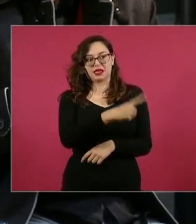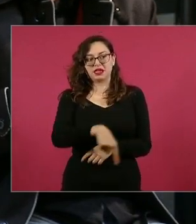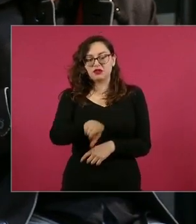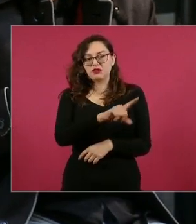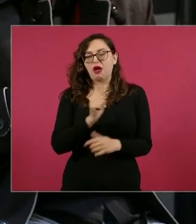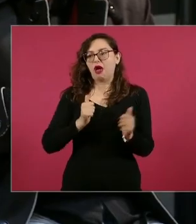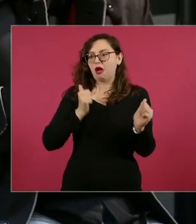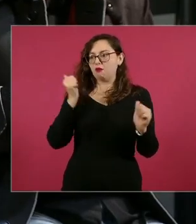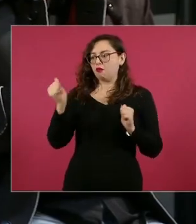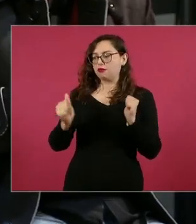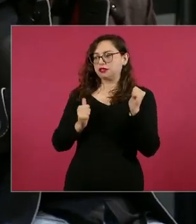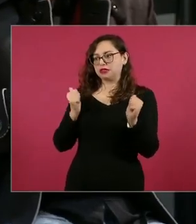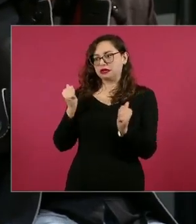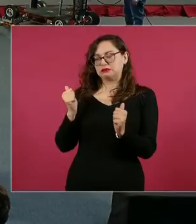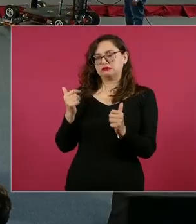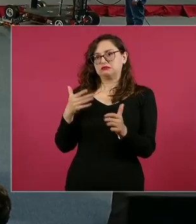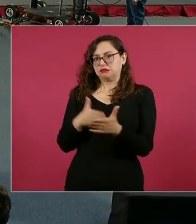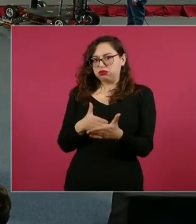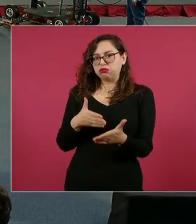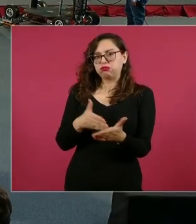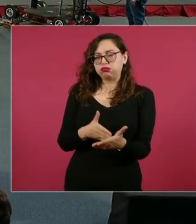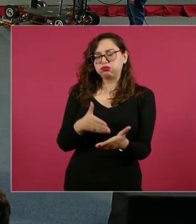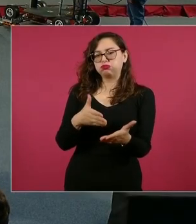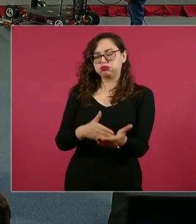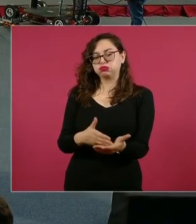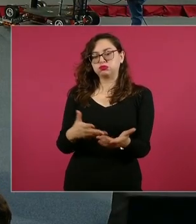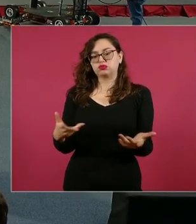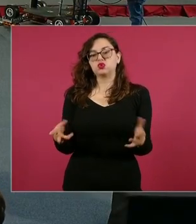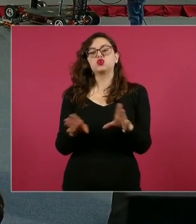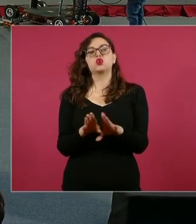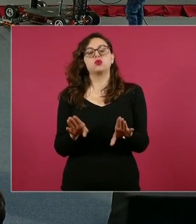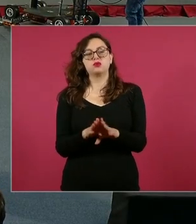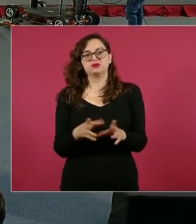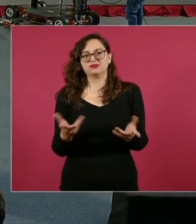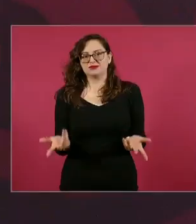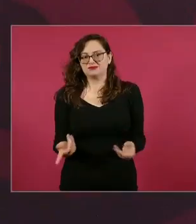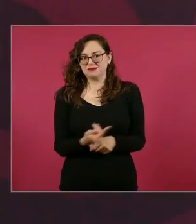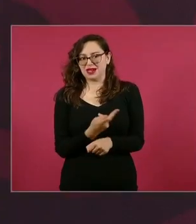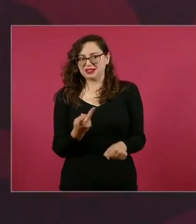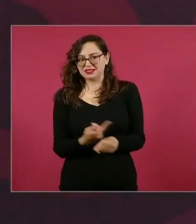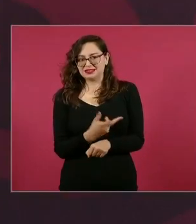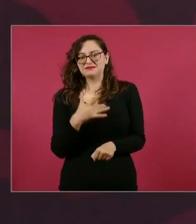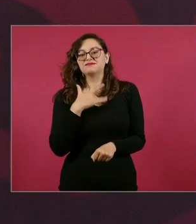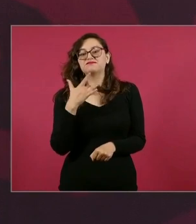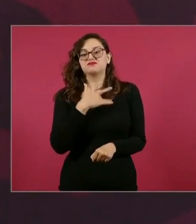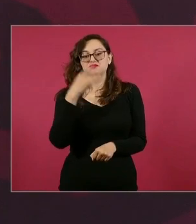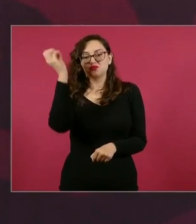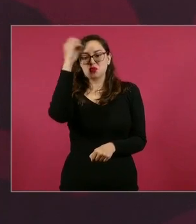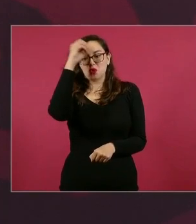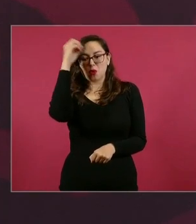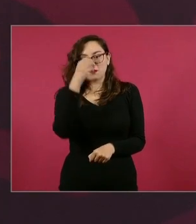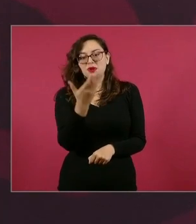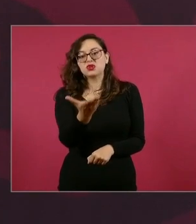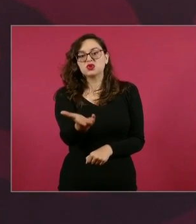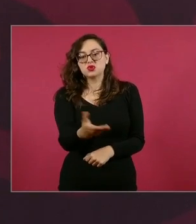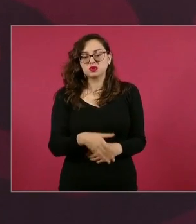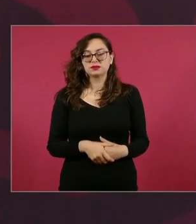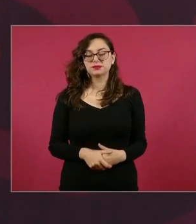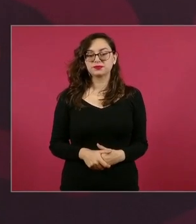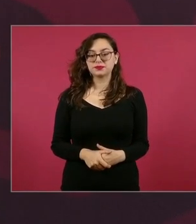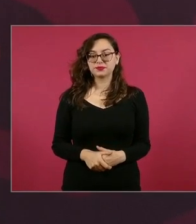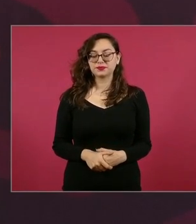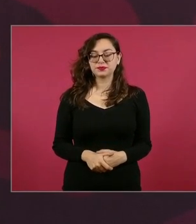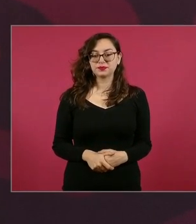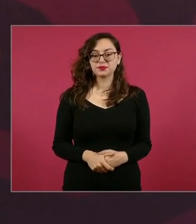cuál sería su opinión al respecto Bueno yo pienso que este hay que estar